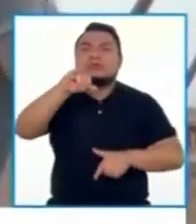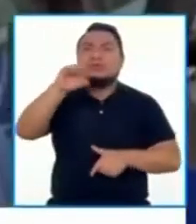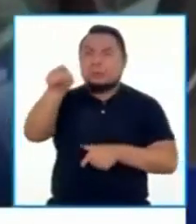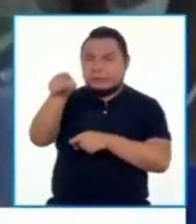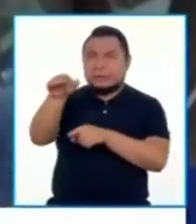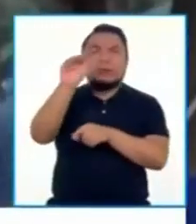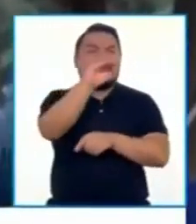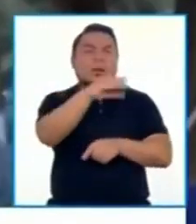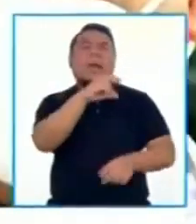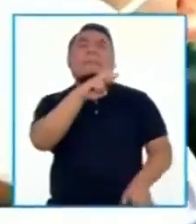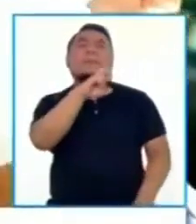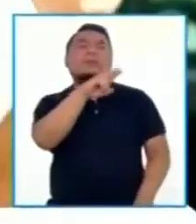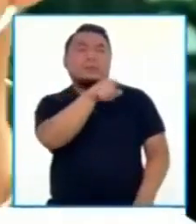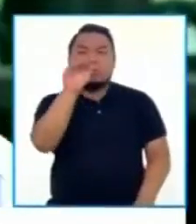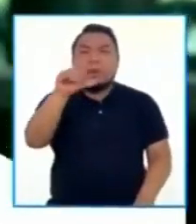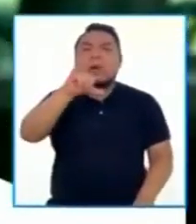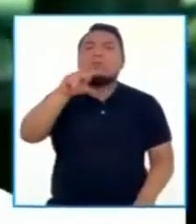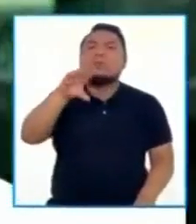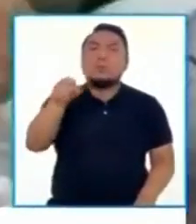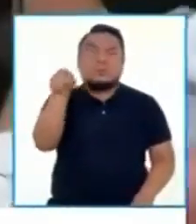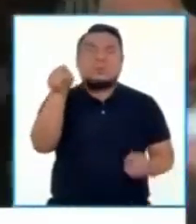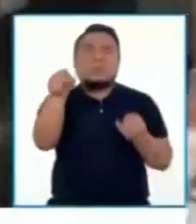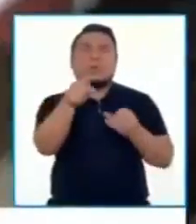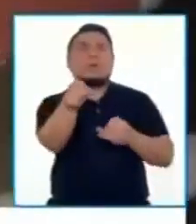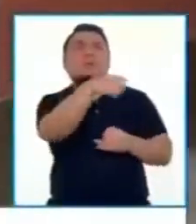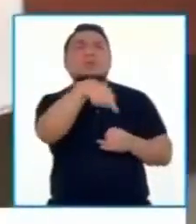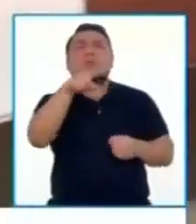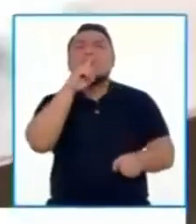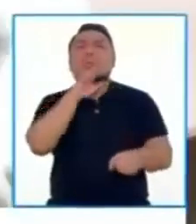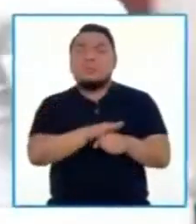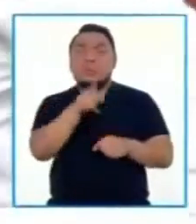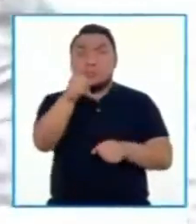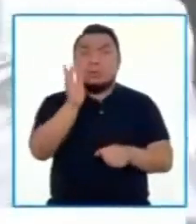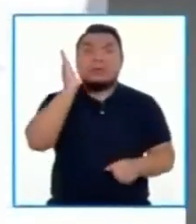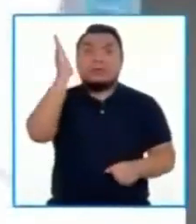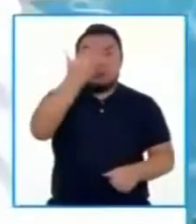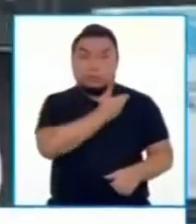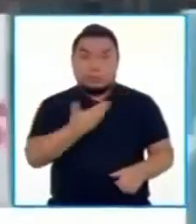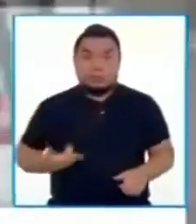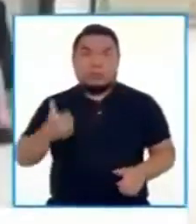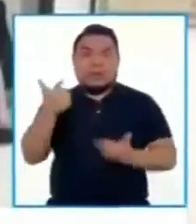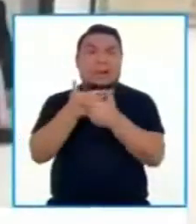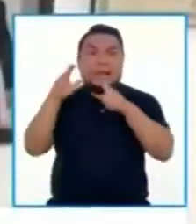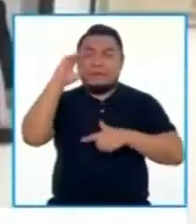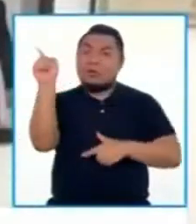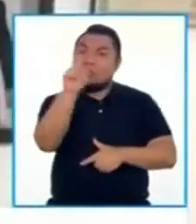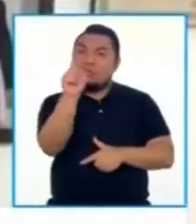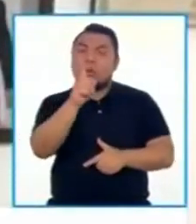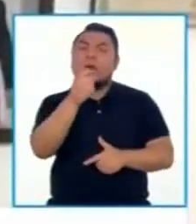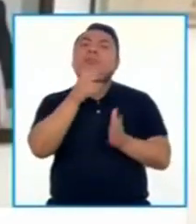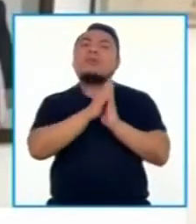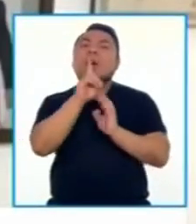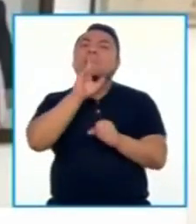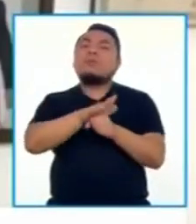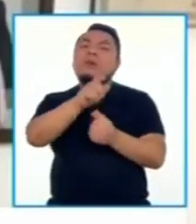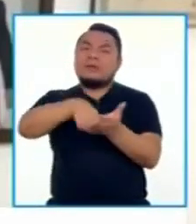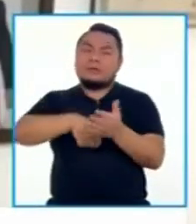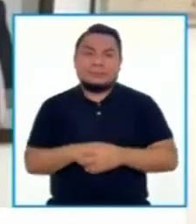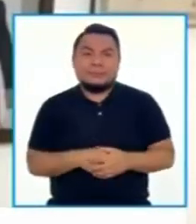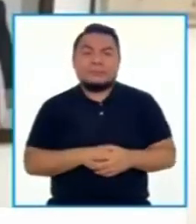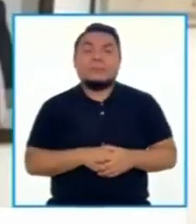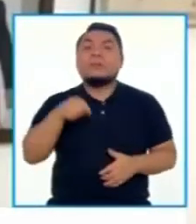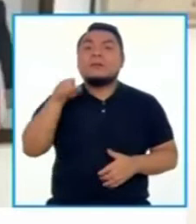Forsyth, Verónica Mendoza, Julio Guzmán, entre otros, a comprometerse para evitar que eso suceda. Que fijen